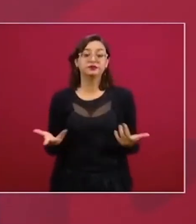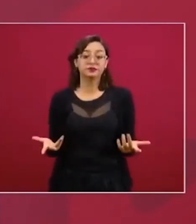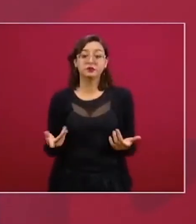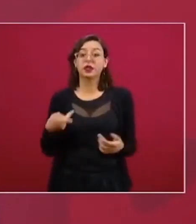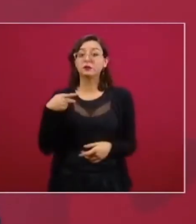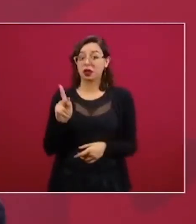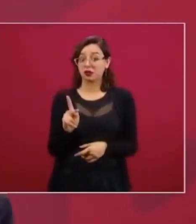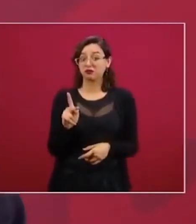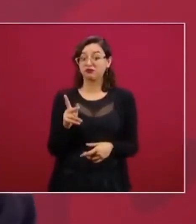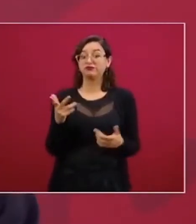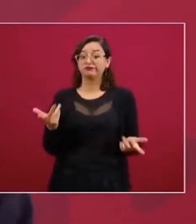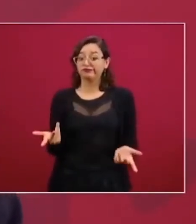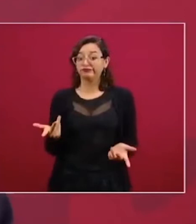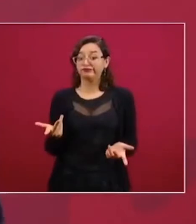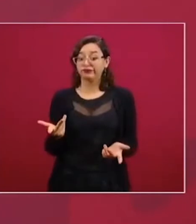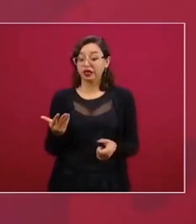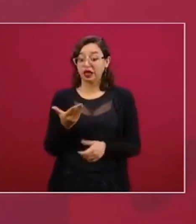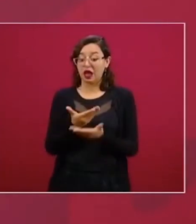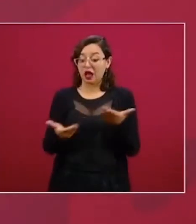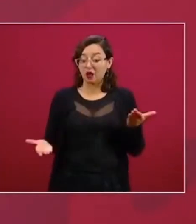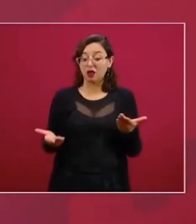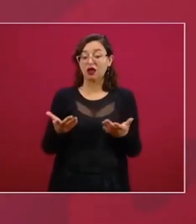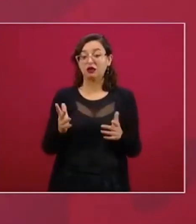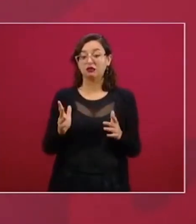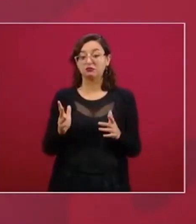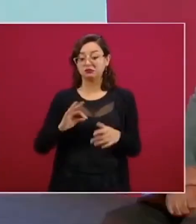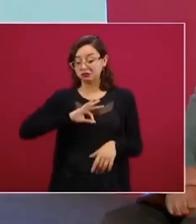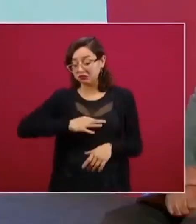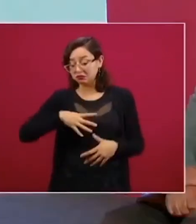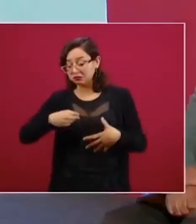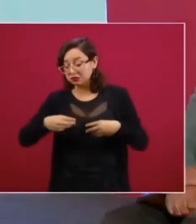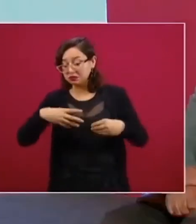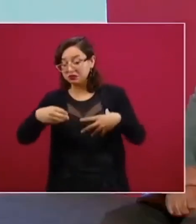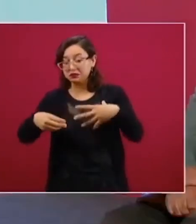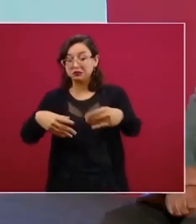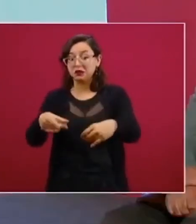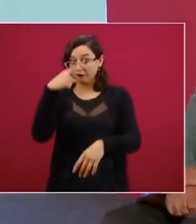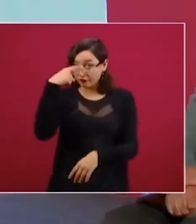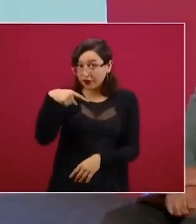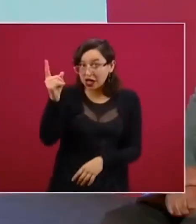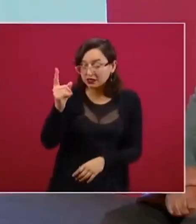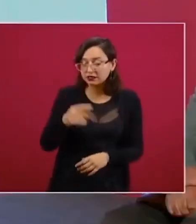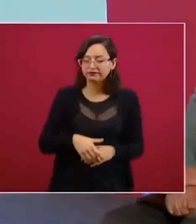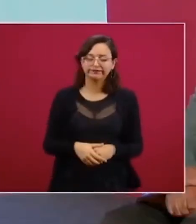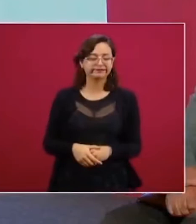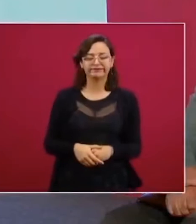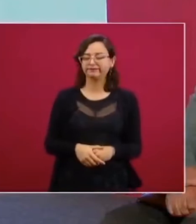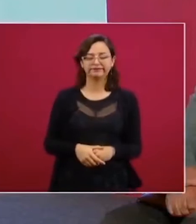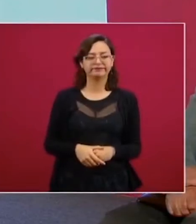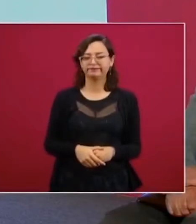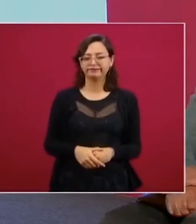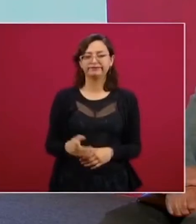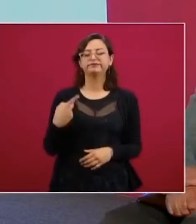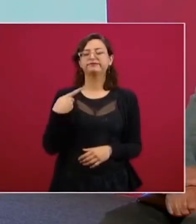pero dijo que se han hecho los arreglos necesarios para expandir la atención hospitalaria con lo cual se podrá enfrentar la situación y son los estados quienes